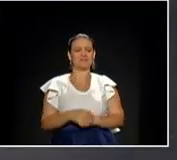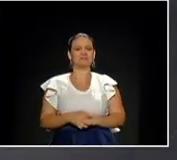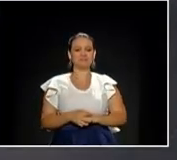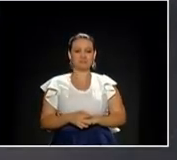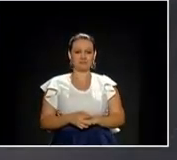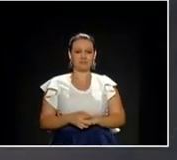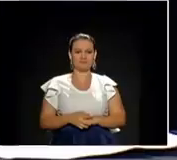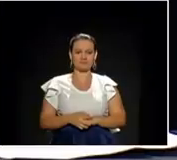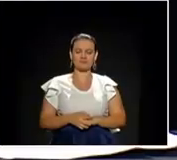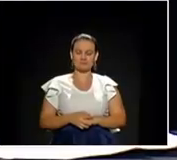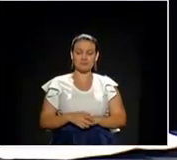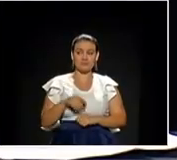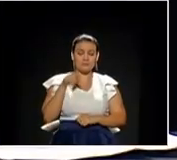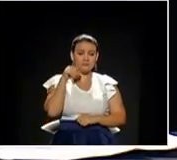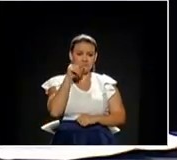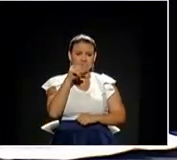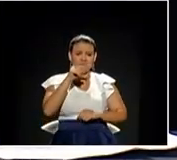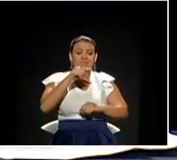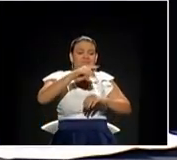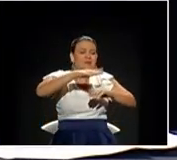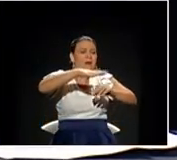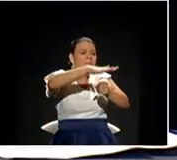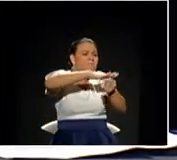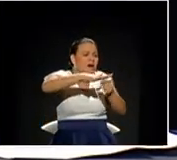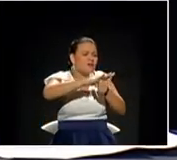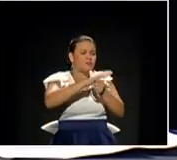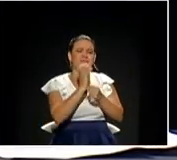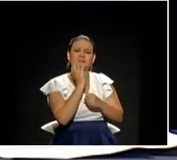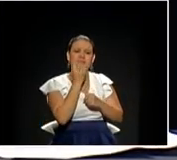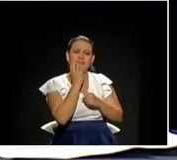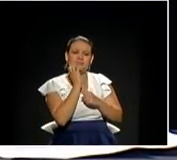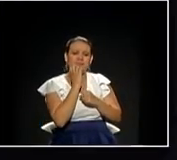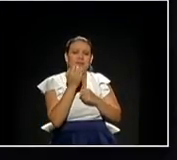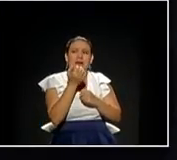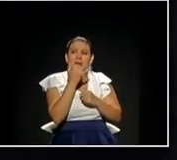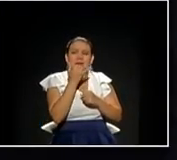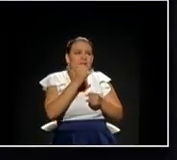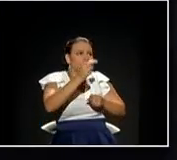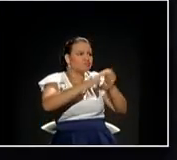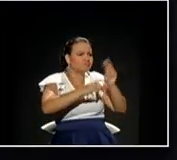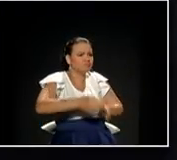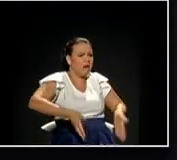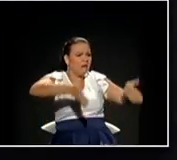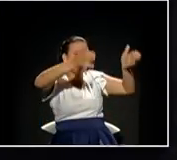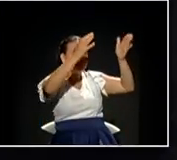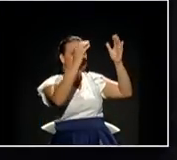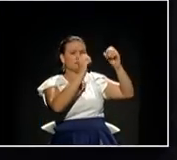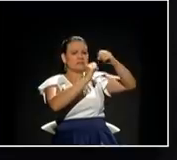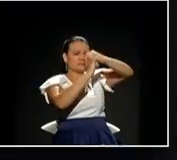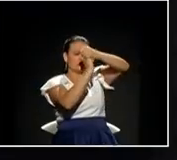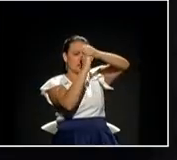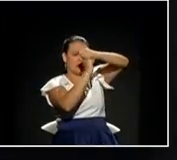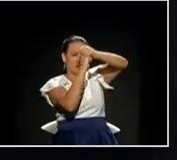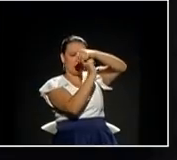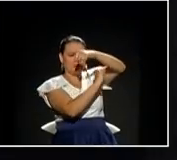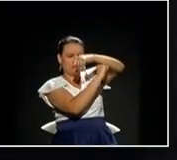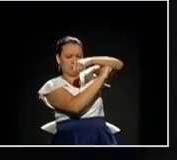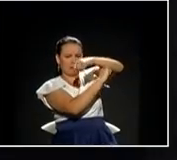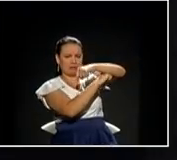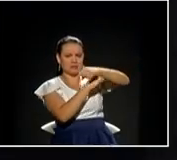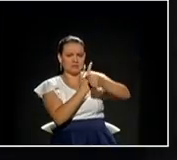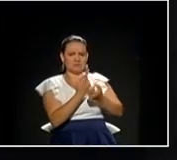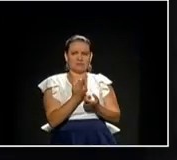moto ubicado en el barrio el en rincón al encontrar fallas en una columna según camilo zapata director del de la grey como ahora